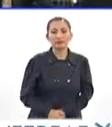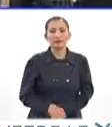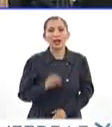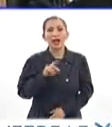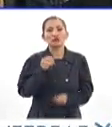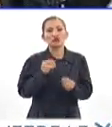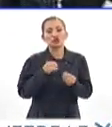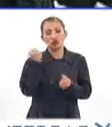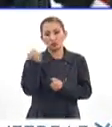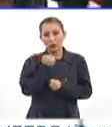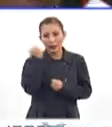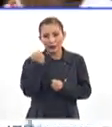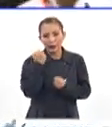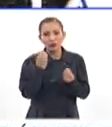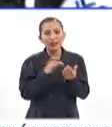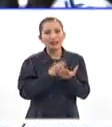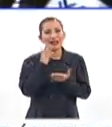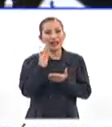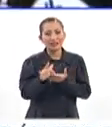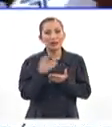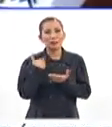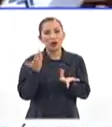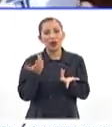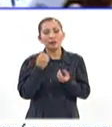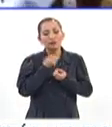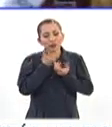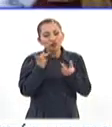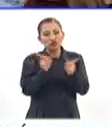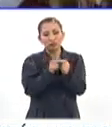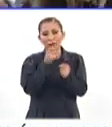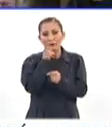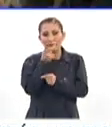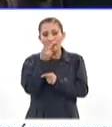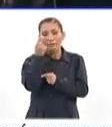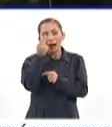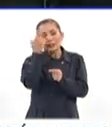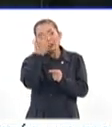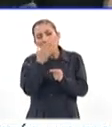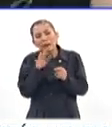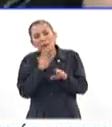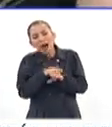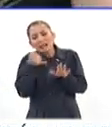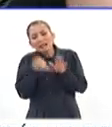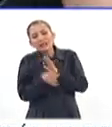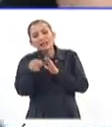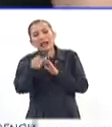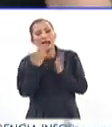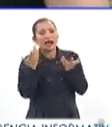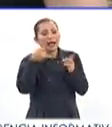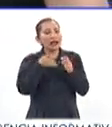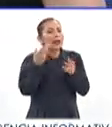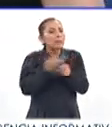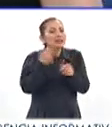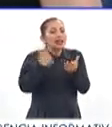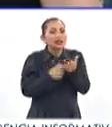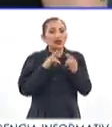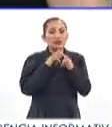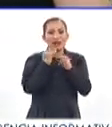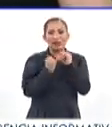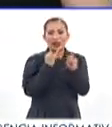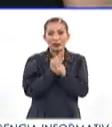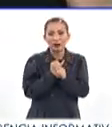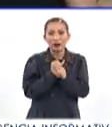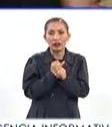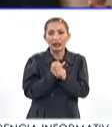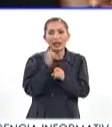Carlos, pues muchísimo éxito y muchas gracias por habernos dado estas breves palabras para enterarnos un poco más de las entrañas de lo que sucede aquí en la Feria